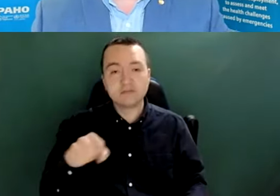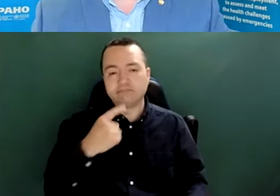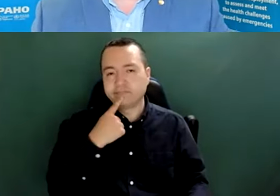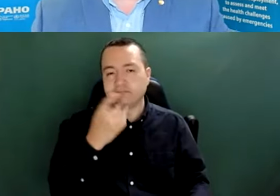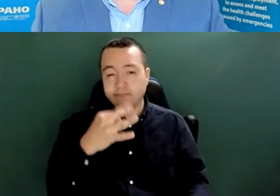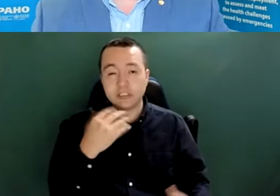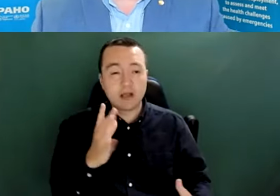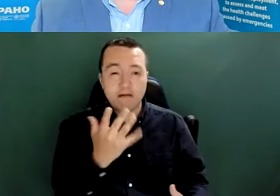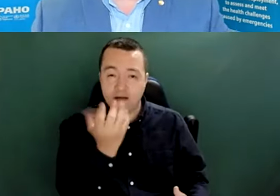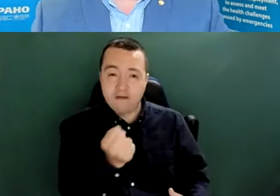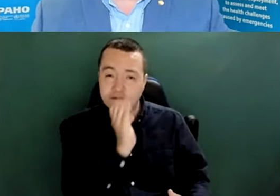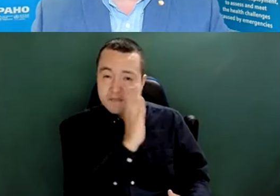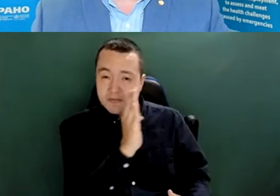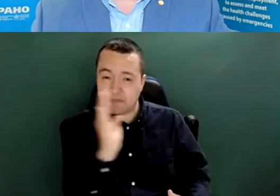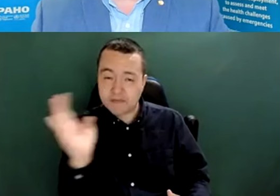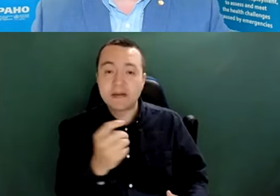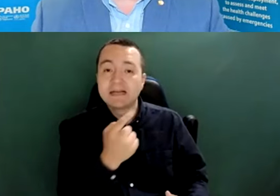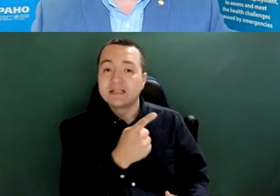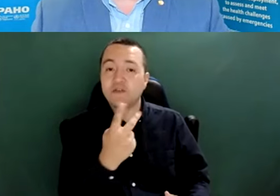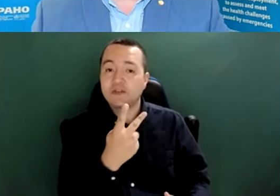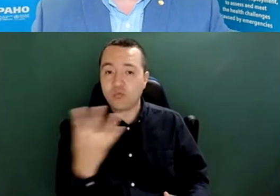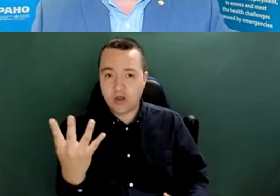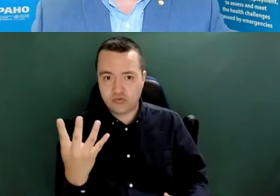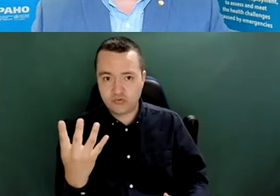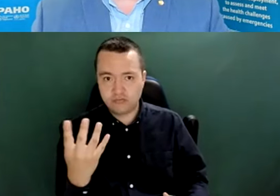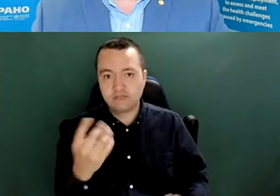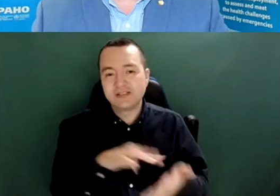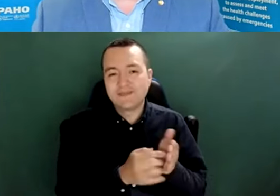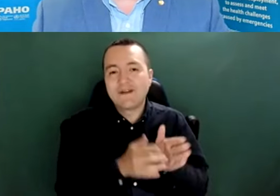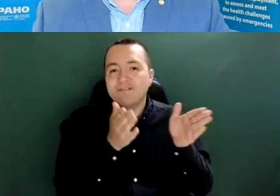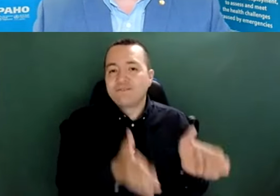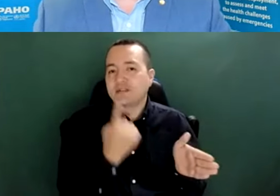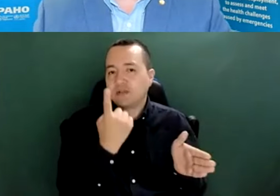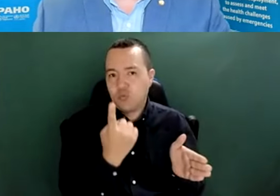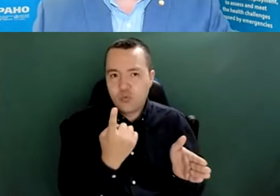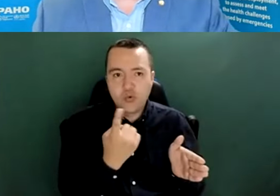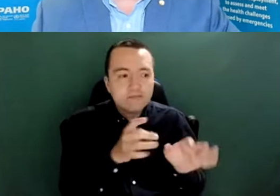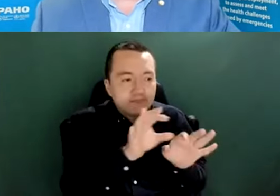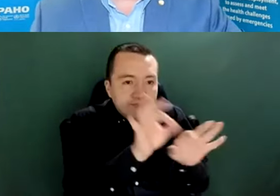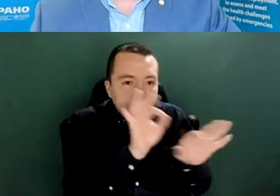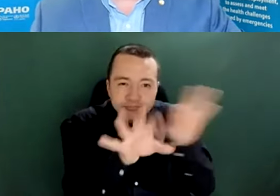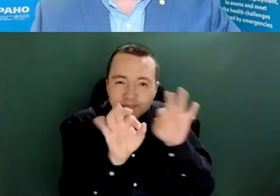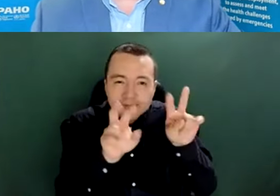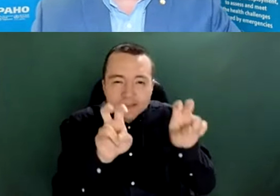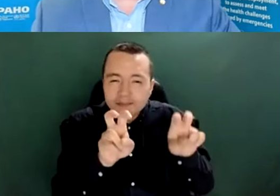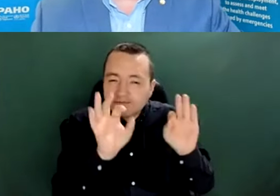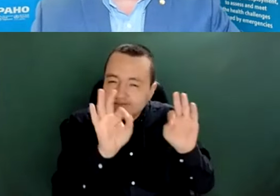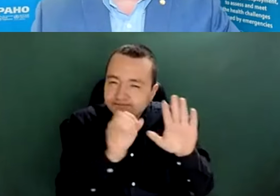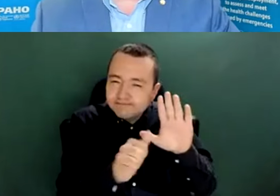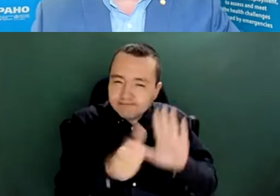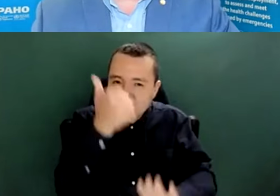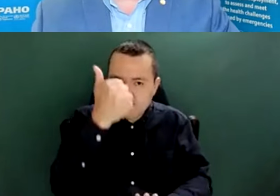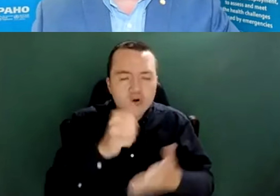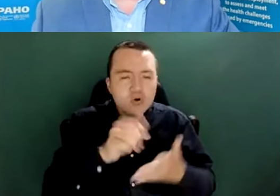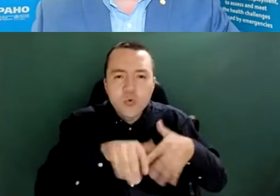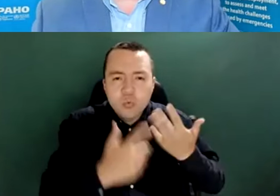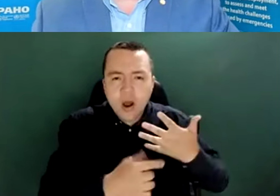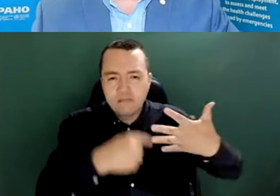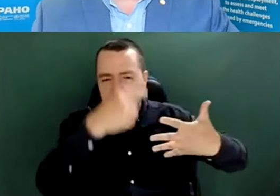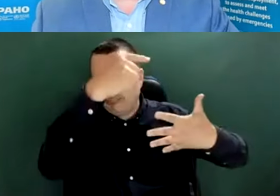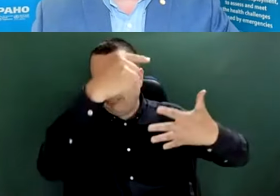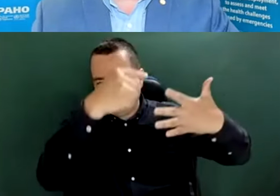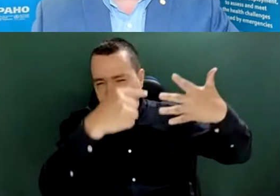124 como parte de fase 1, cubriendo muchas de las áreas prioritarias. Y voy a poner la lista de las áreas prioritarias. Y estos son el número de